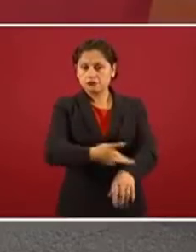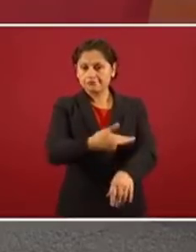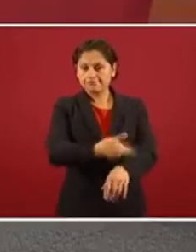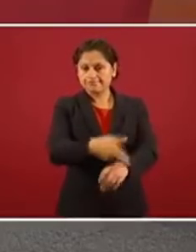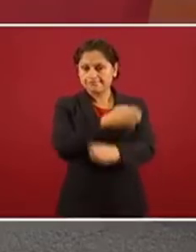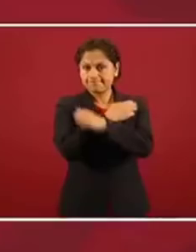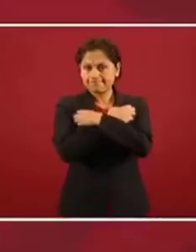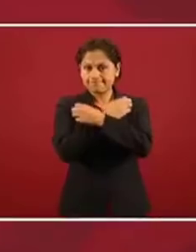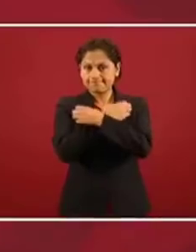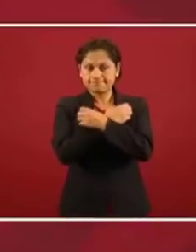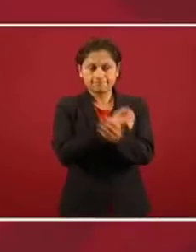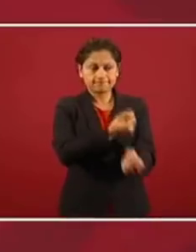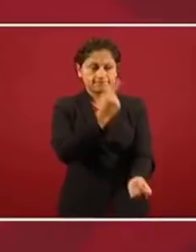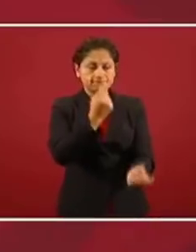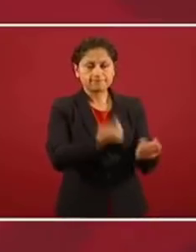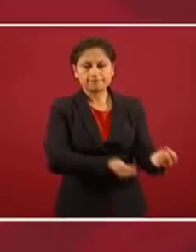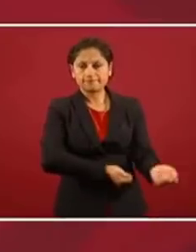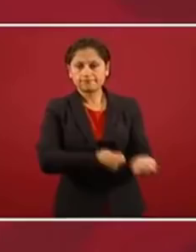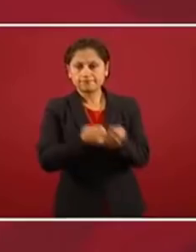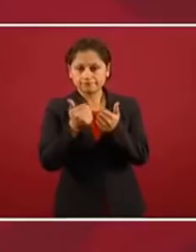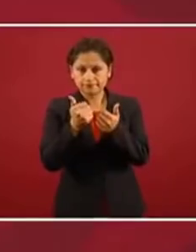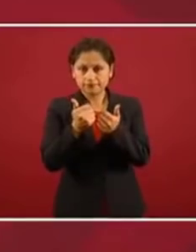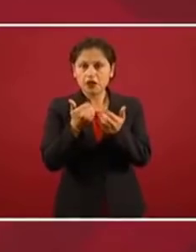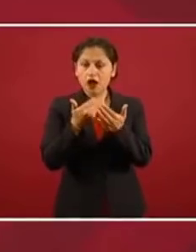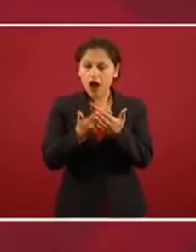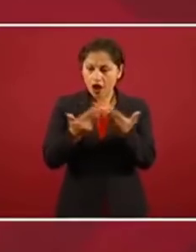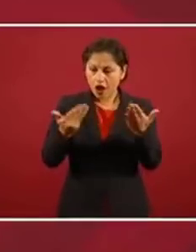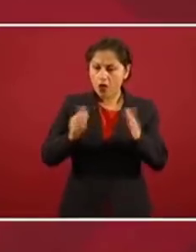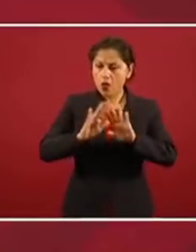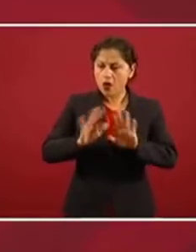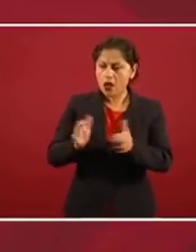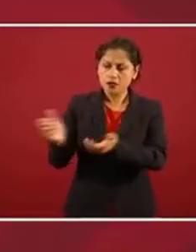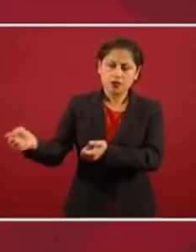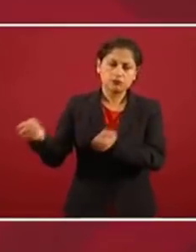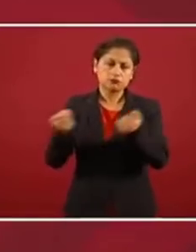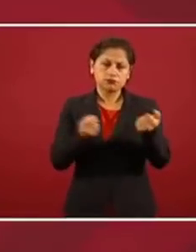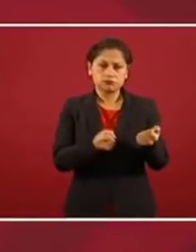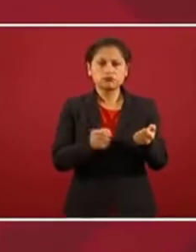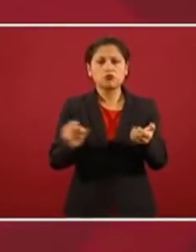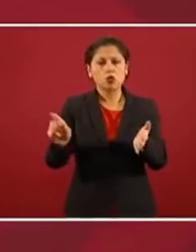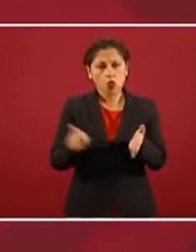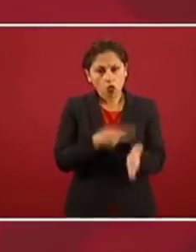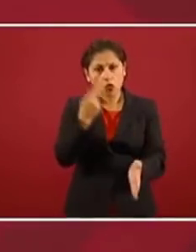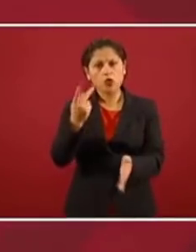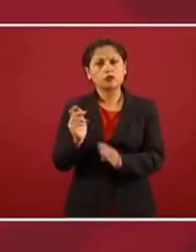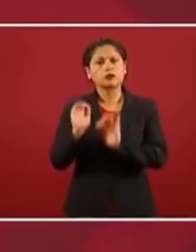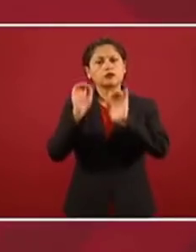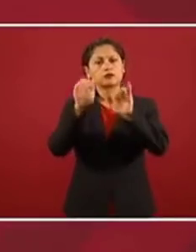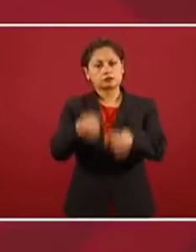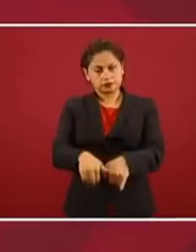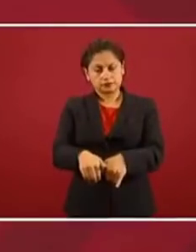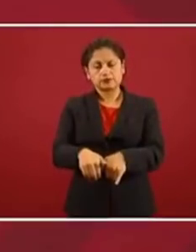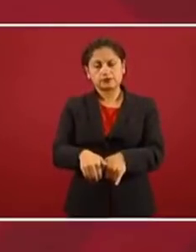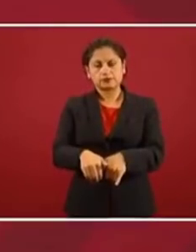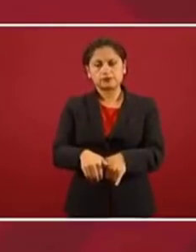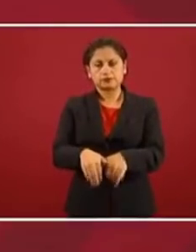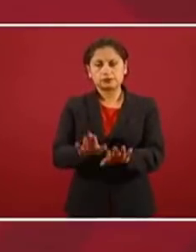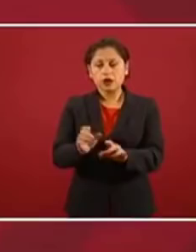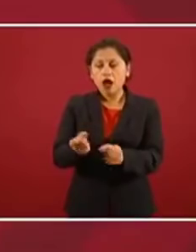han sido reinstalados. Faltarán muy pocos, pero un día les voy a hablar de eso,